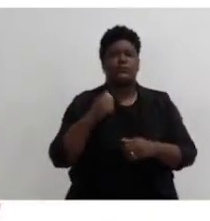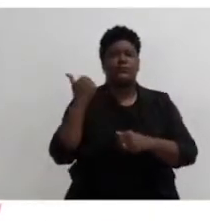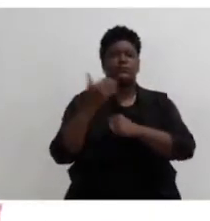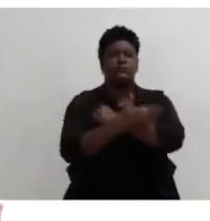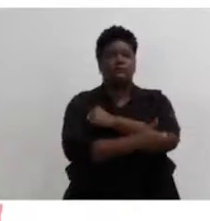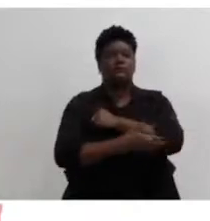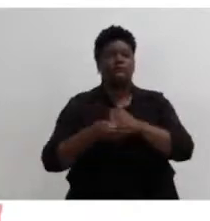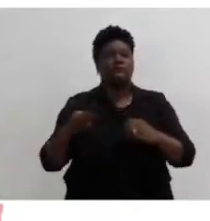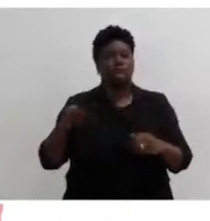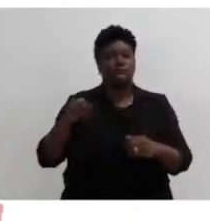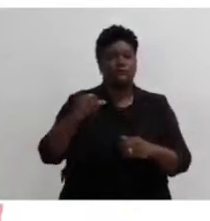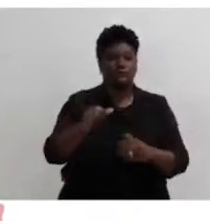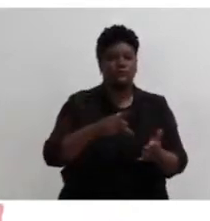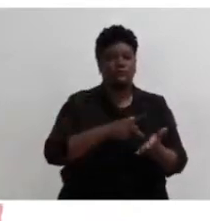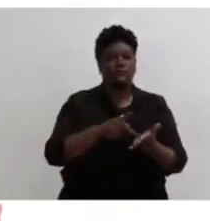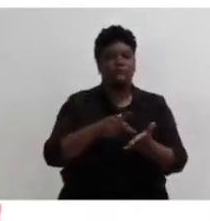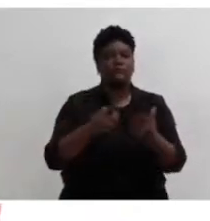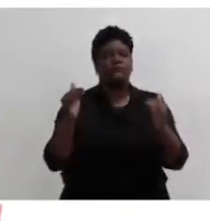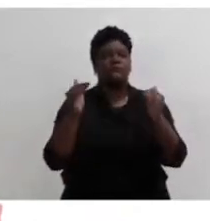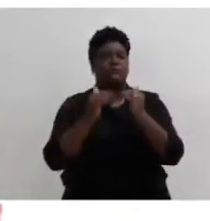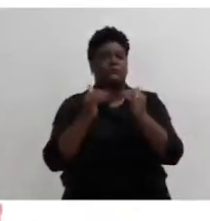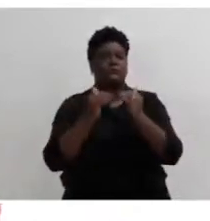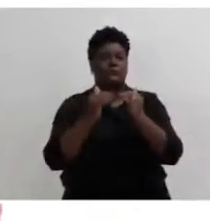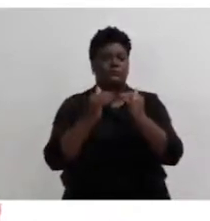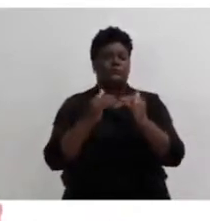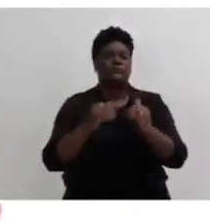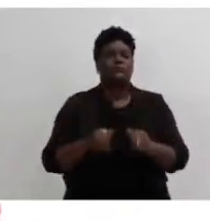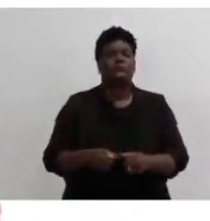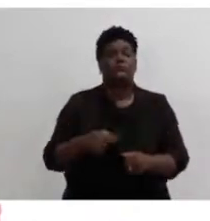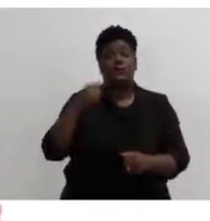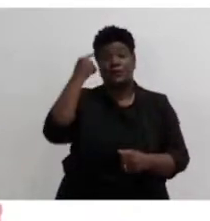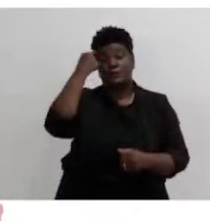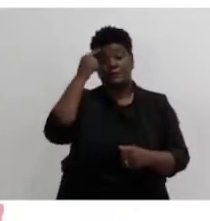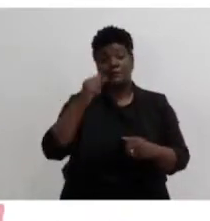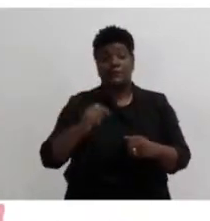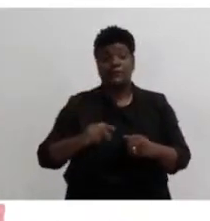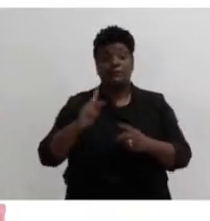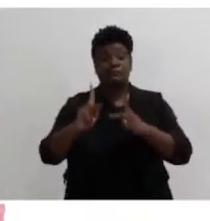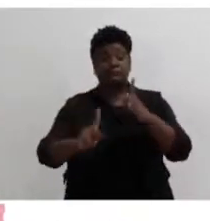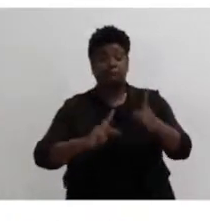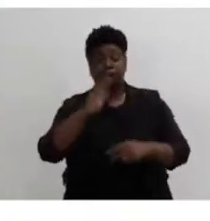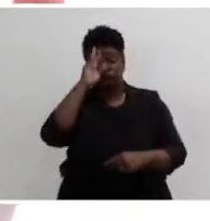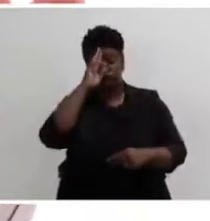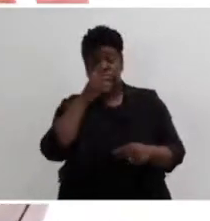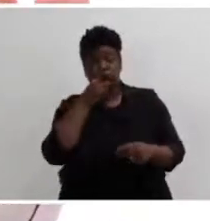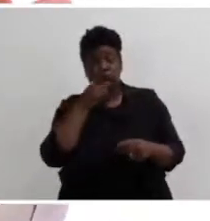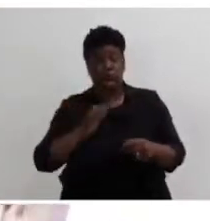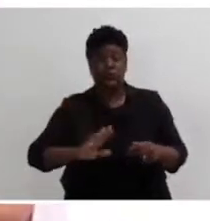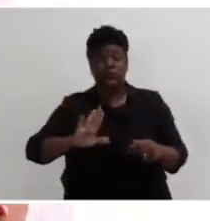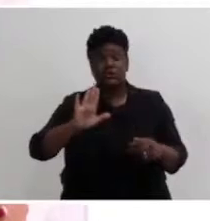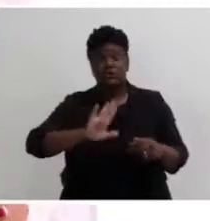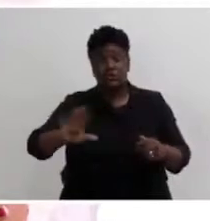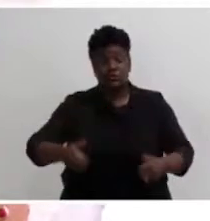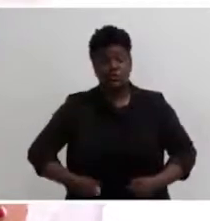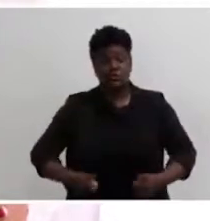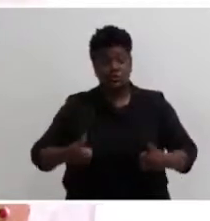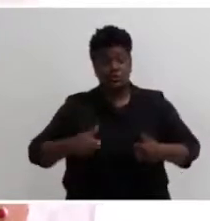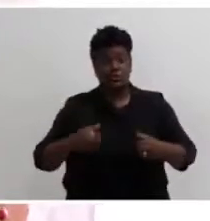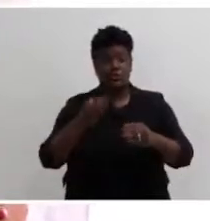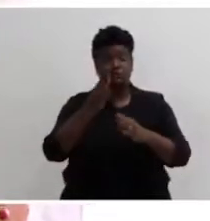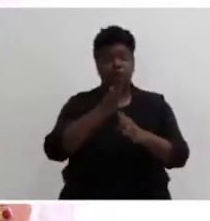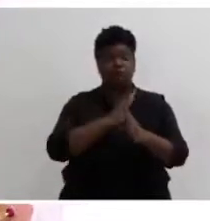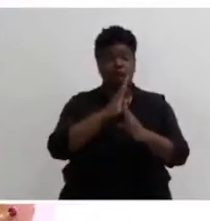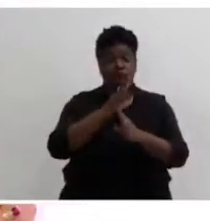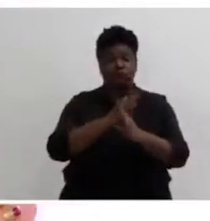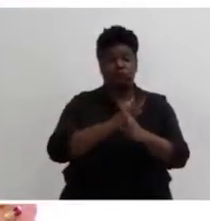salarios justos y competitivos, elevando así el nivel de vida de los dominicanos, tal como es la aspiración del